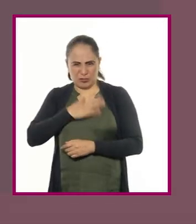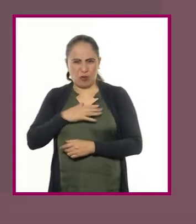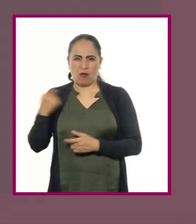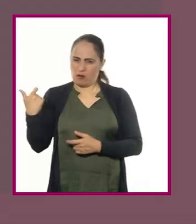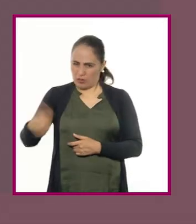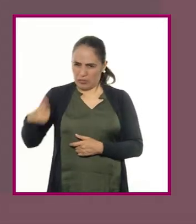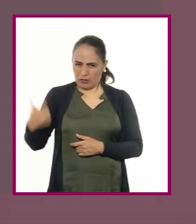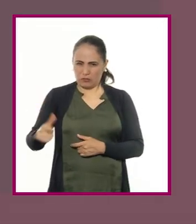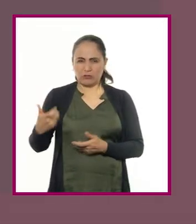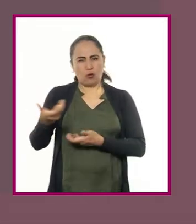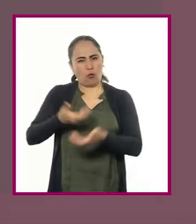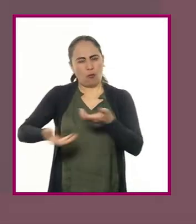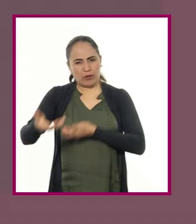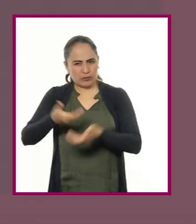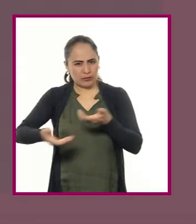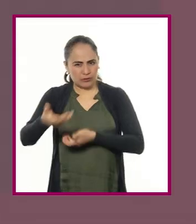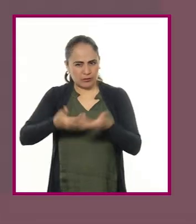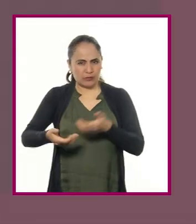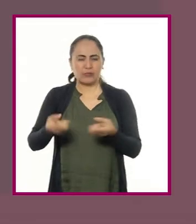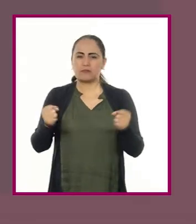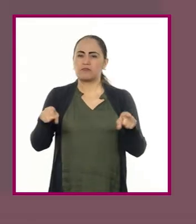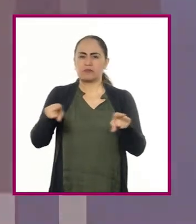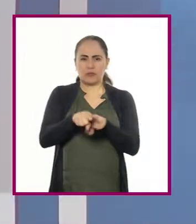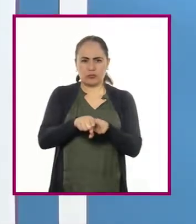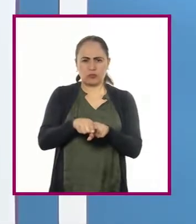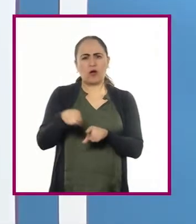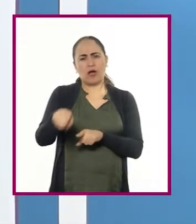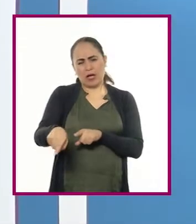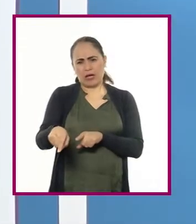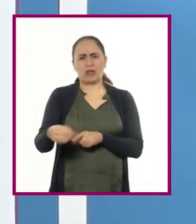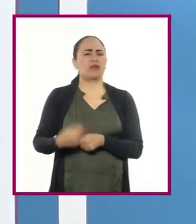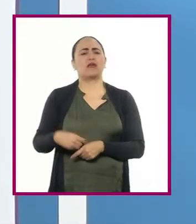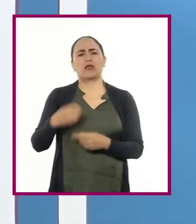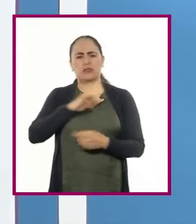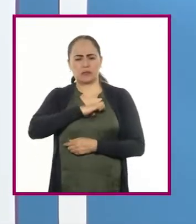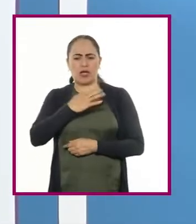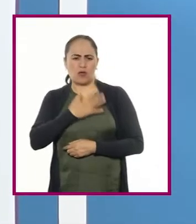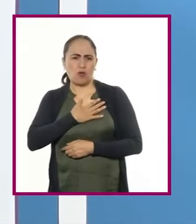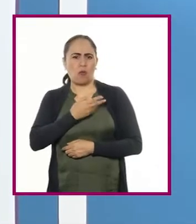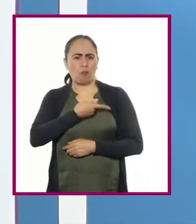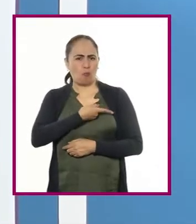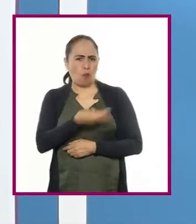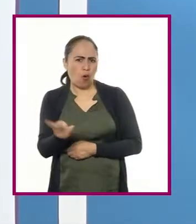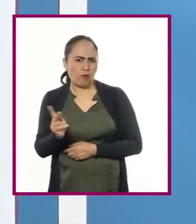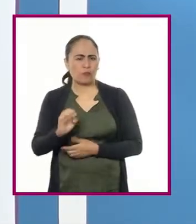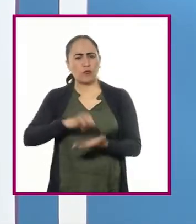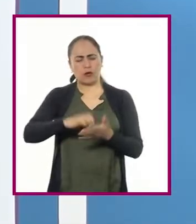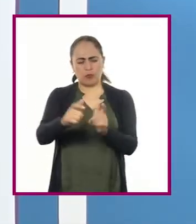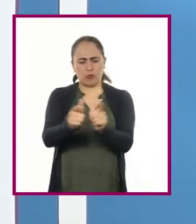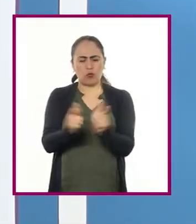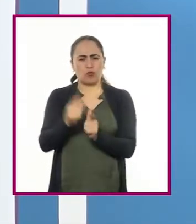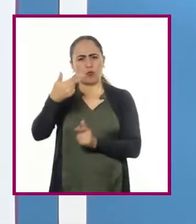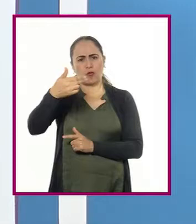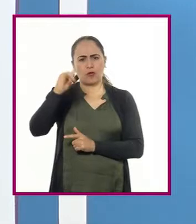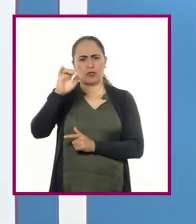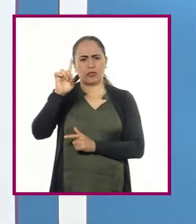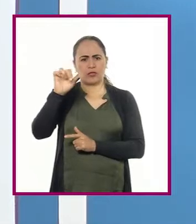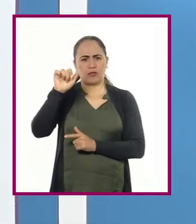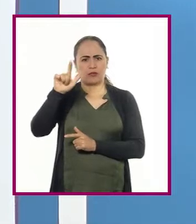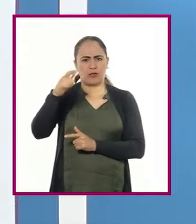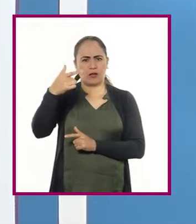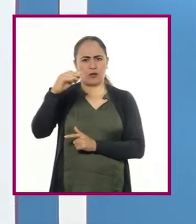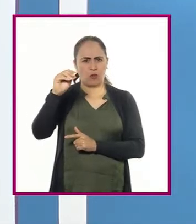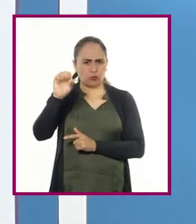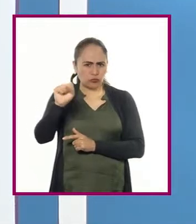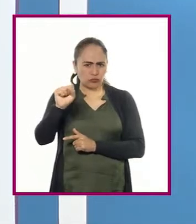los comerciantes del consulado, y también nobles pobres, como es el caso de los hidalgos. Sin embargo,